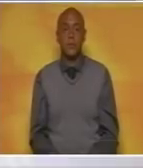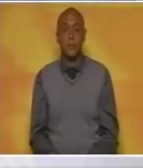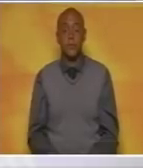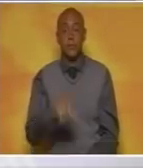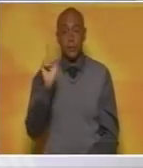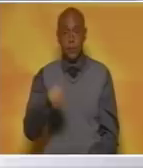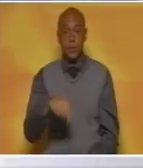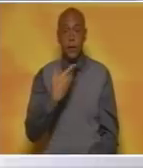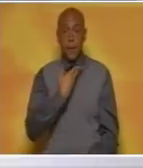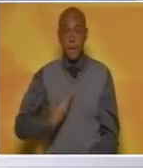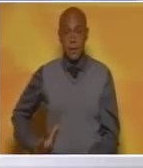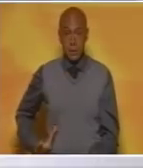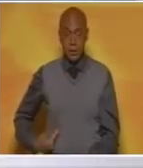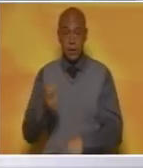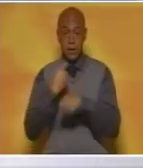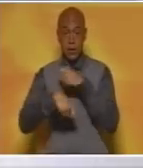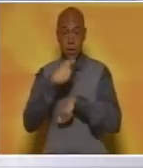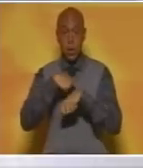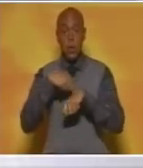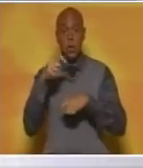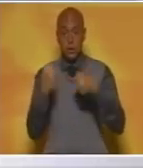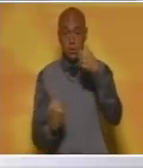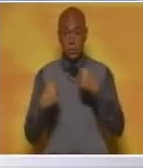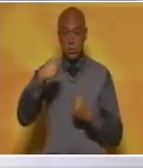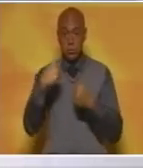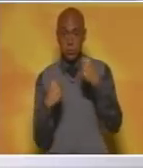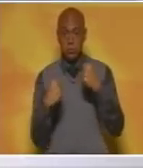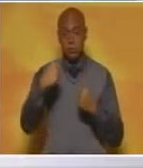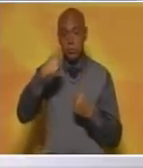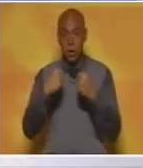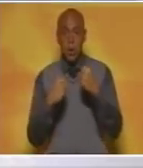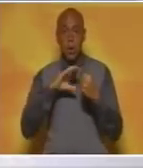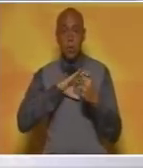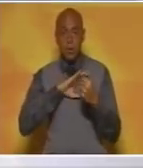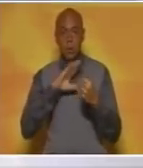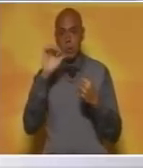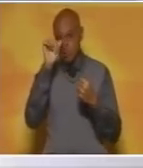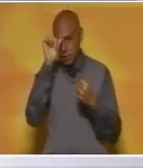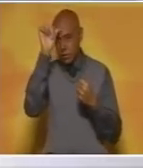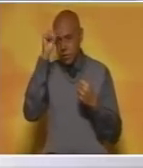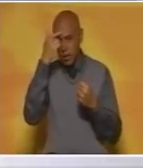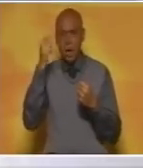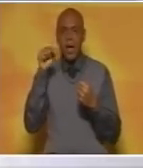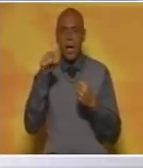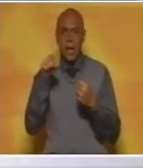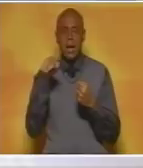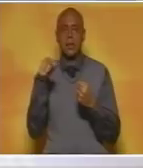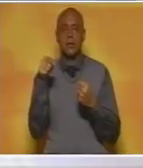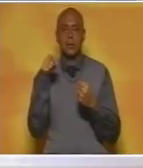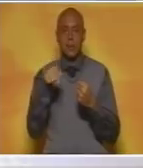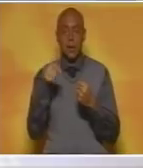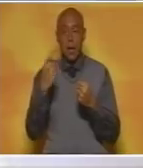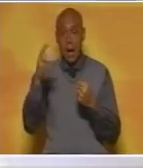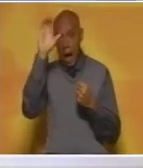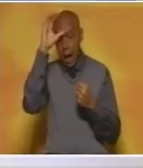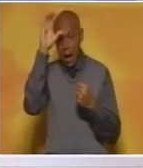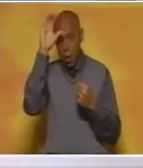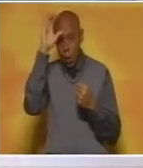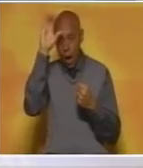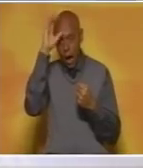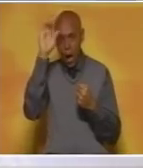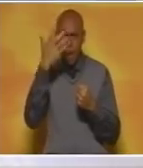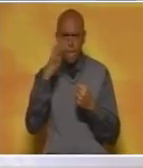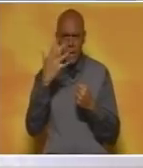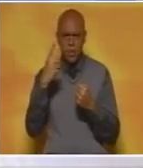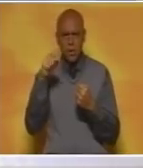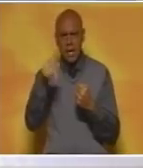El presidente de la Asociación Civil de Conductores de la India, Nelson Vivas, informó que en la ruta express que implementaron en Caricuao comenzaron a cobrar desde